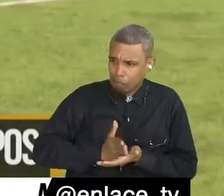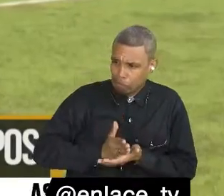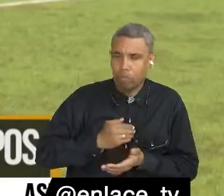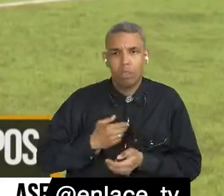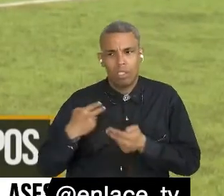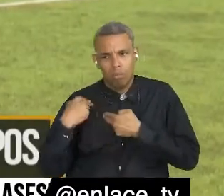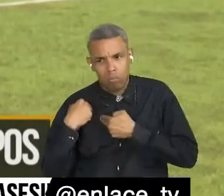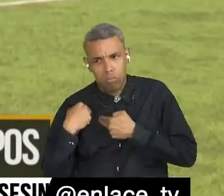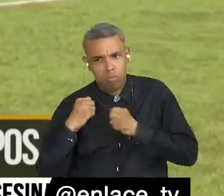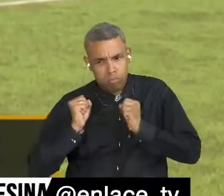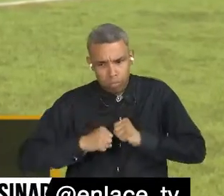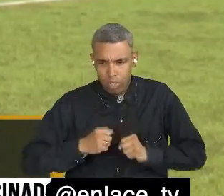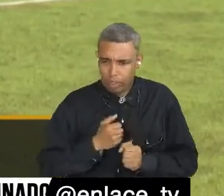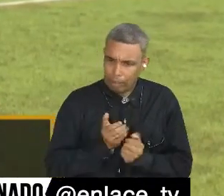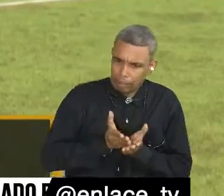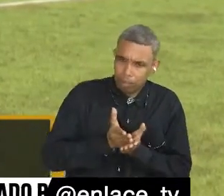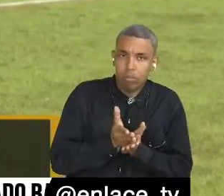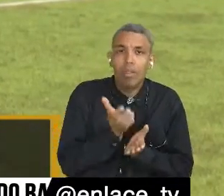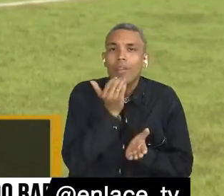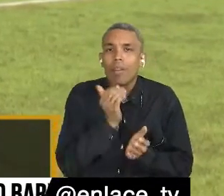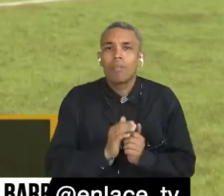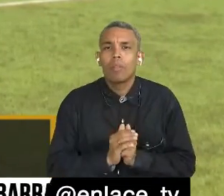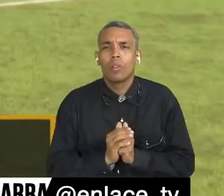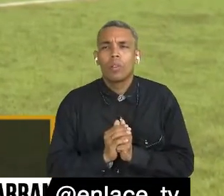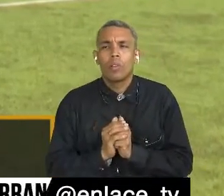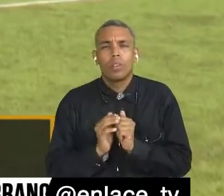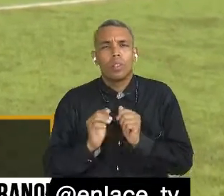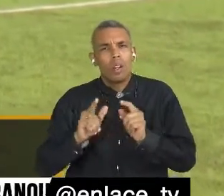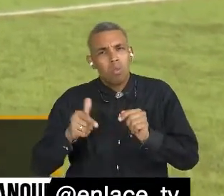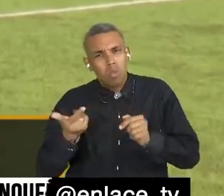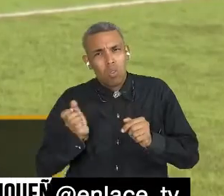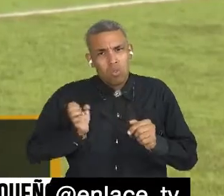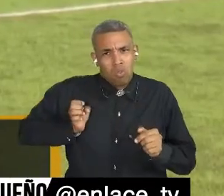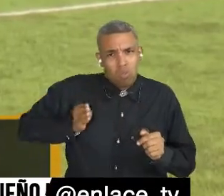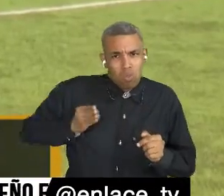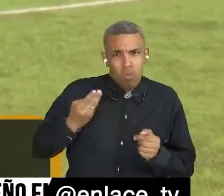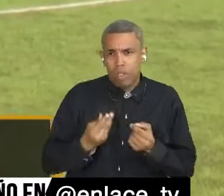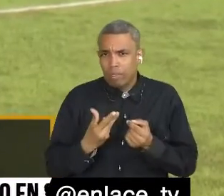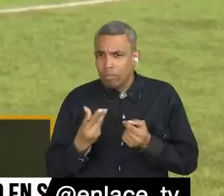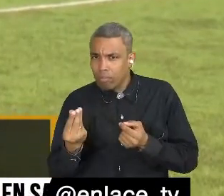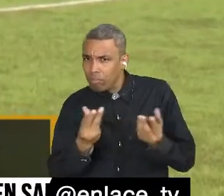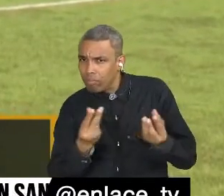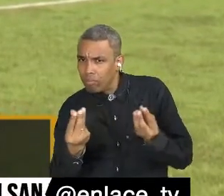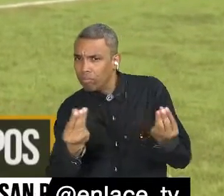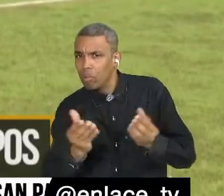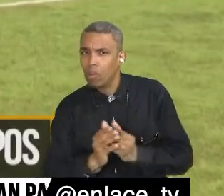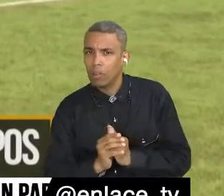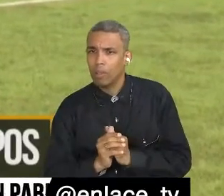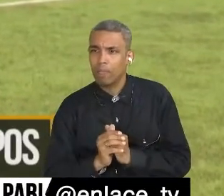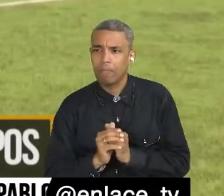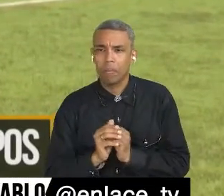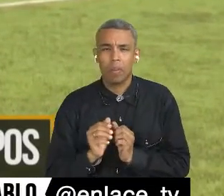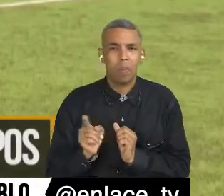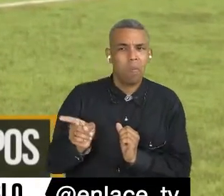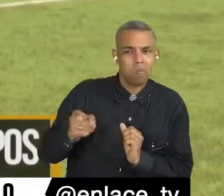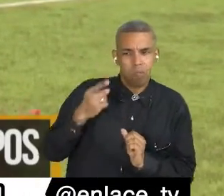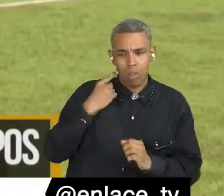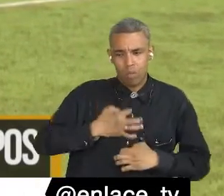algunas falencias que se ven en los clubes con implementación deportiva, pues esa es la premiación que se va a dar acá. Estamos